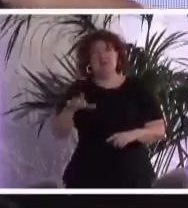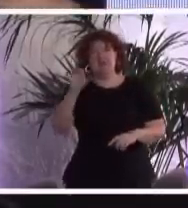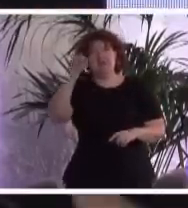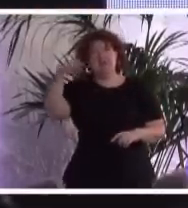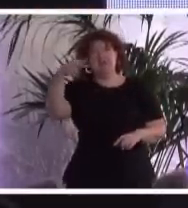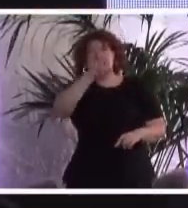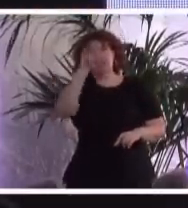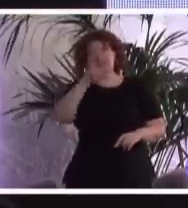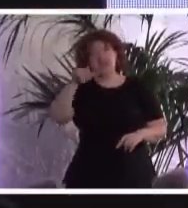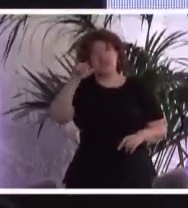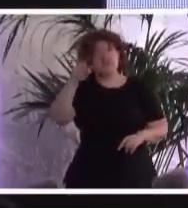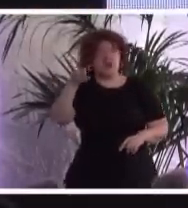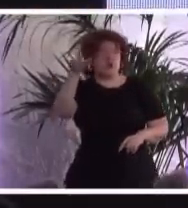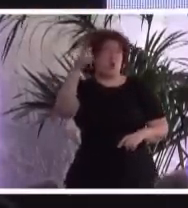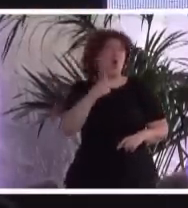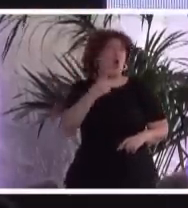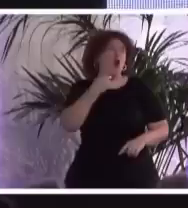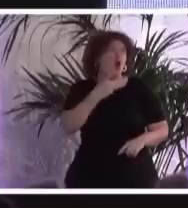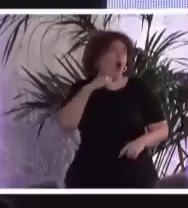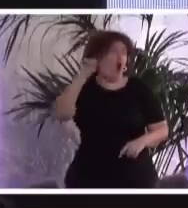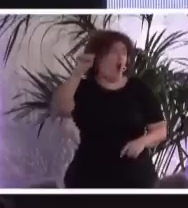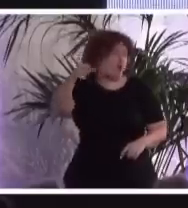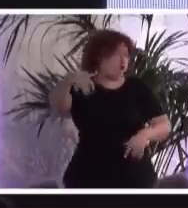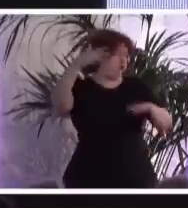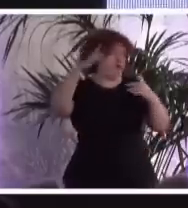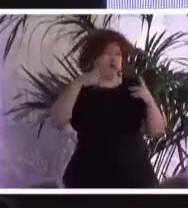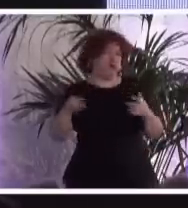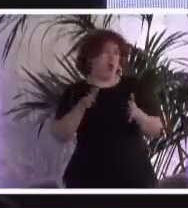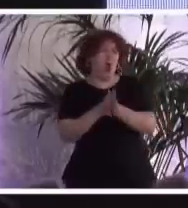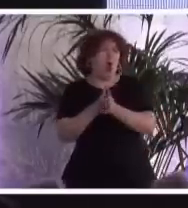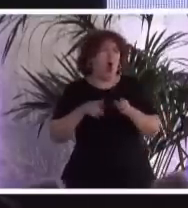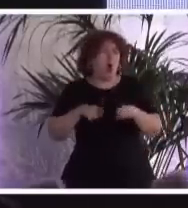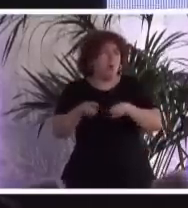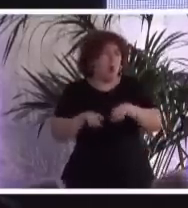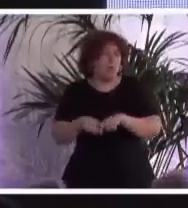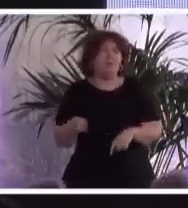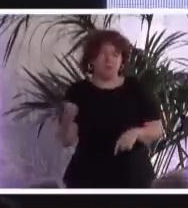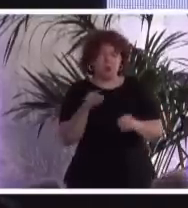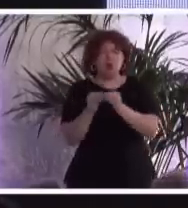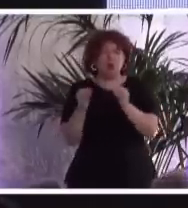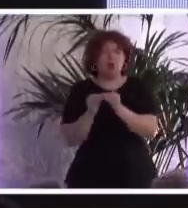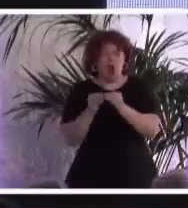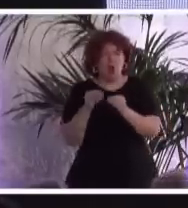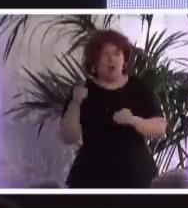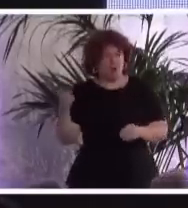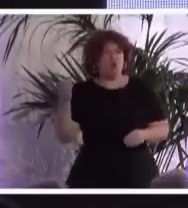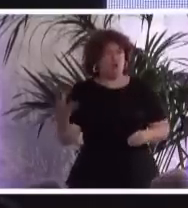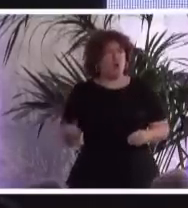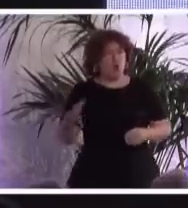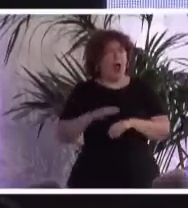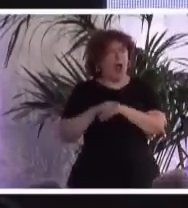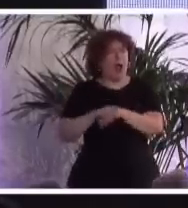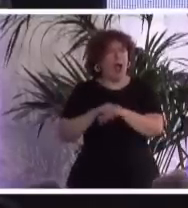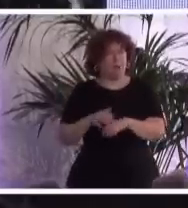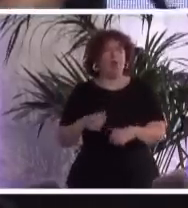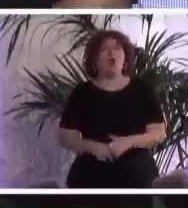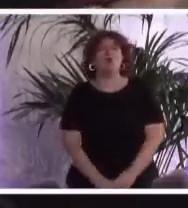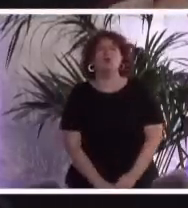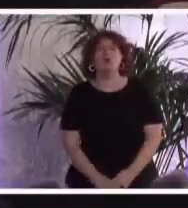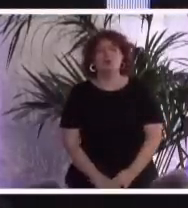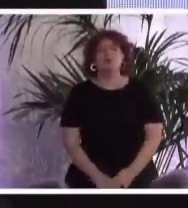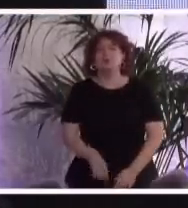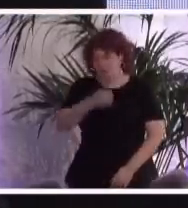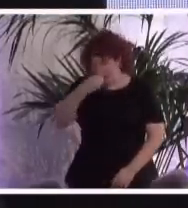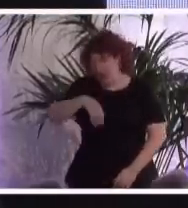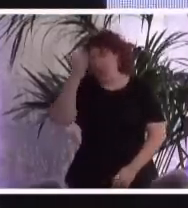ese que es un rojo de y un provocador tú ambos casos a nosotros Pon a tu sobrino que ese sí que es amigo del tío floren Claro